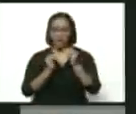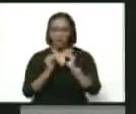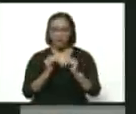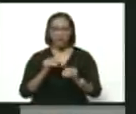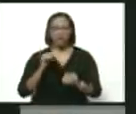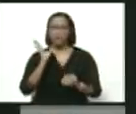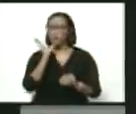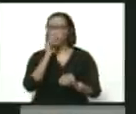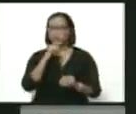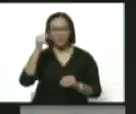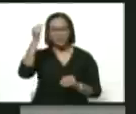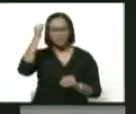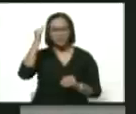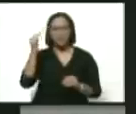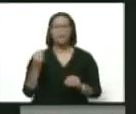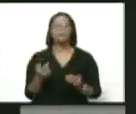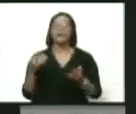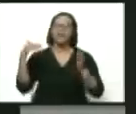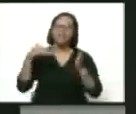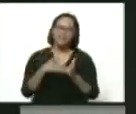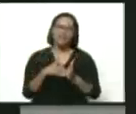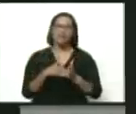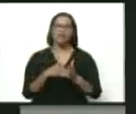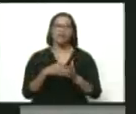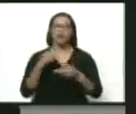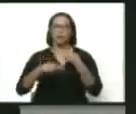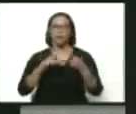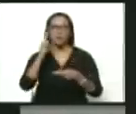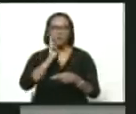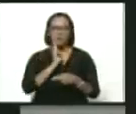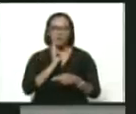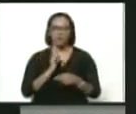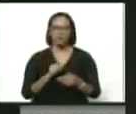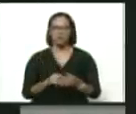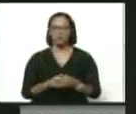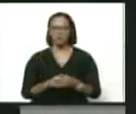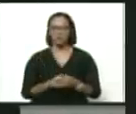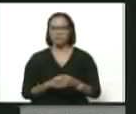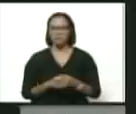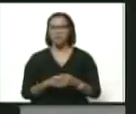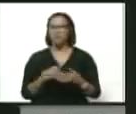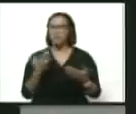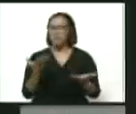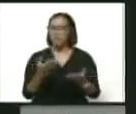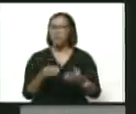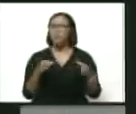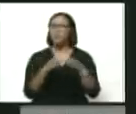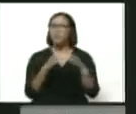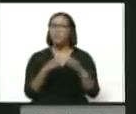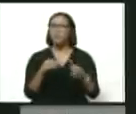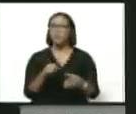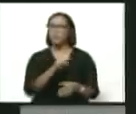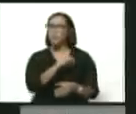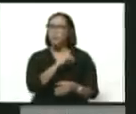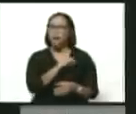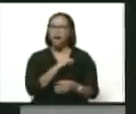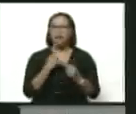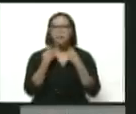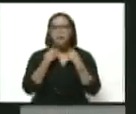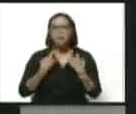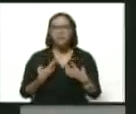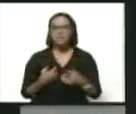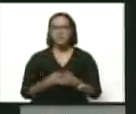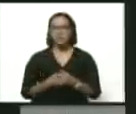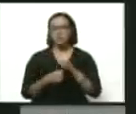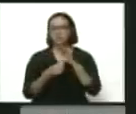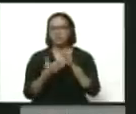tienen nivel para atacar a la revolución bolivariana. Es izquierda cobarde, es una izquierda derrotada, fracasada. Una